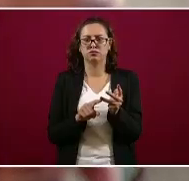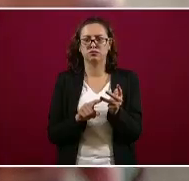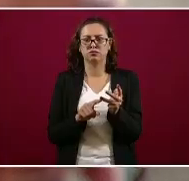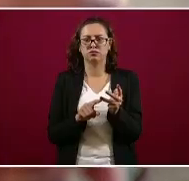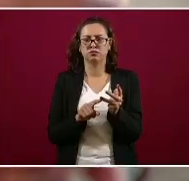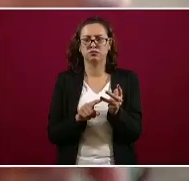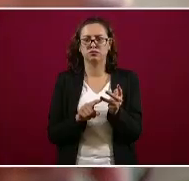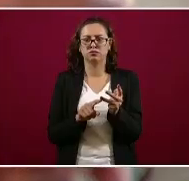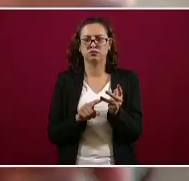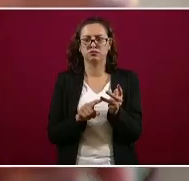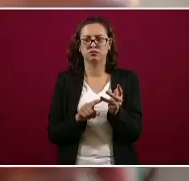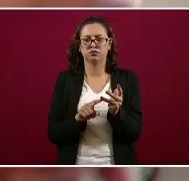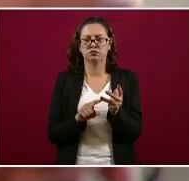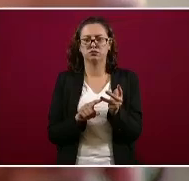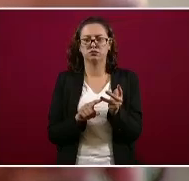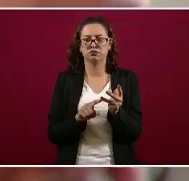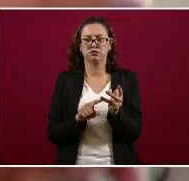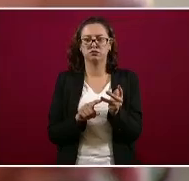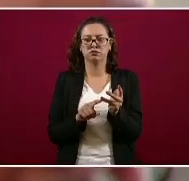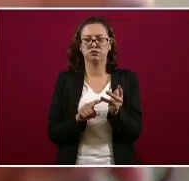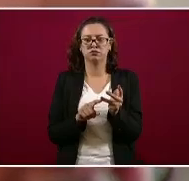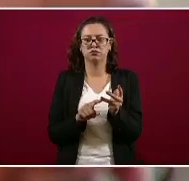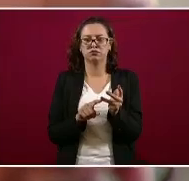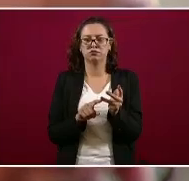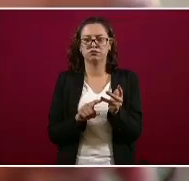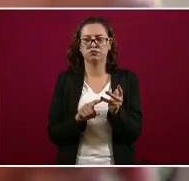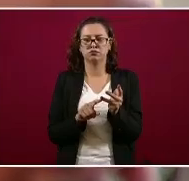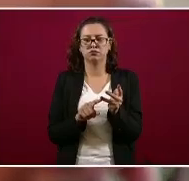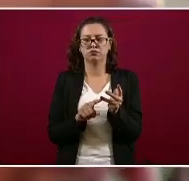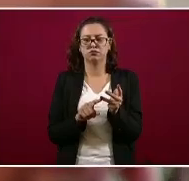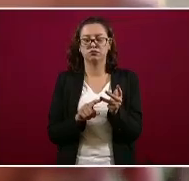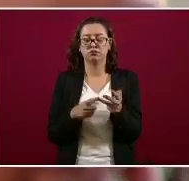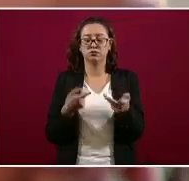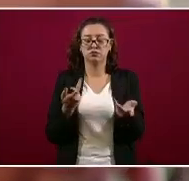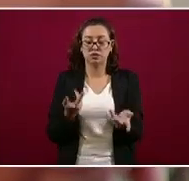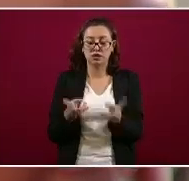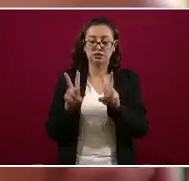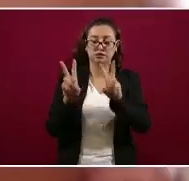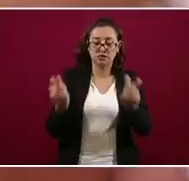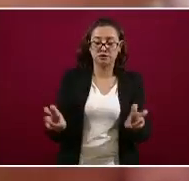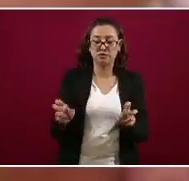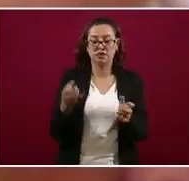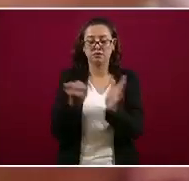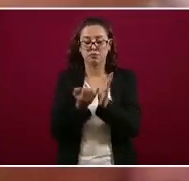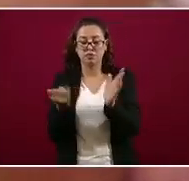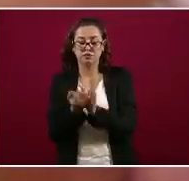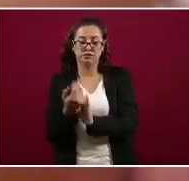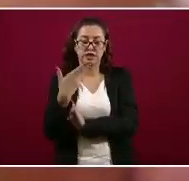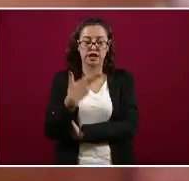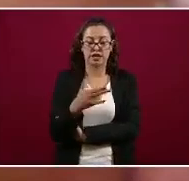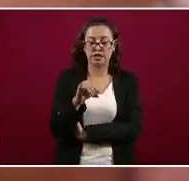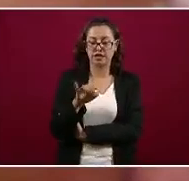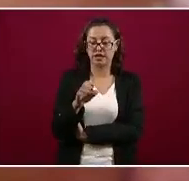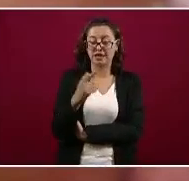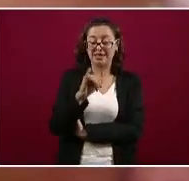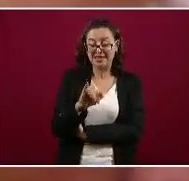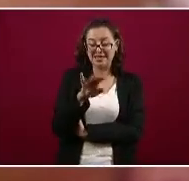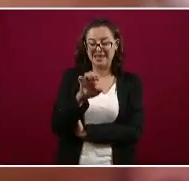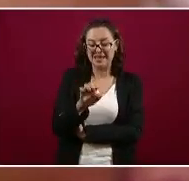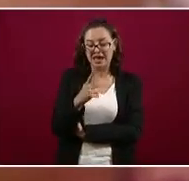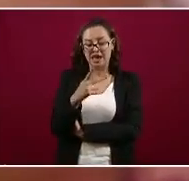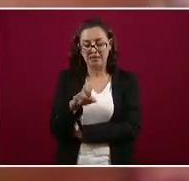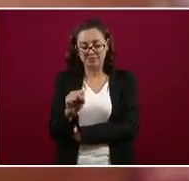planes tienen porque vemos que el iev a los refrescos y todo esto sí es bueno